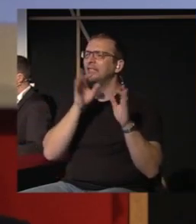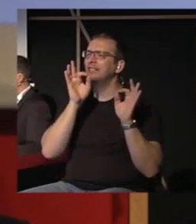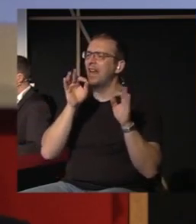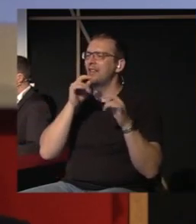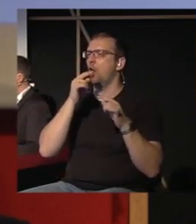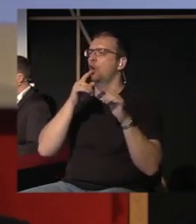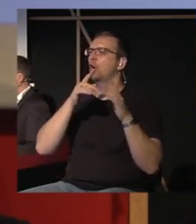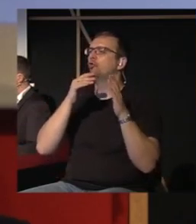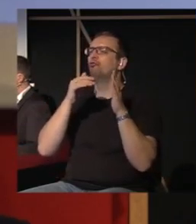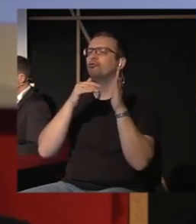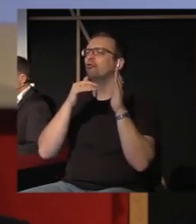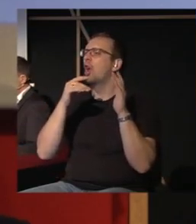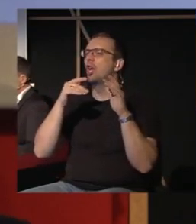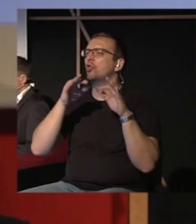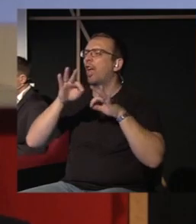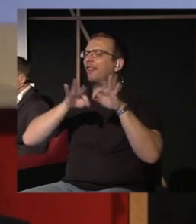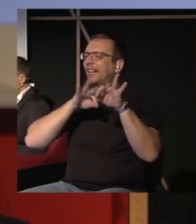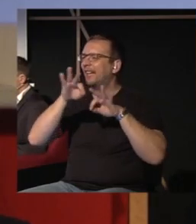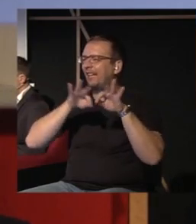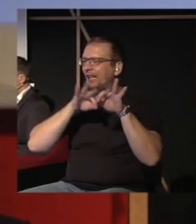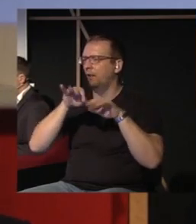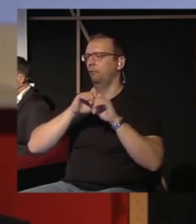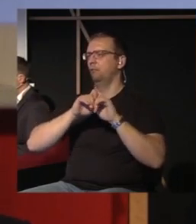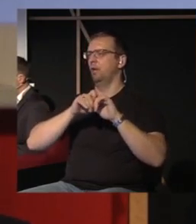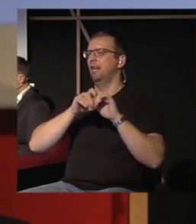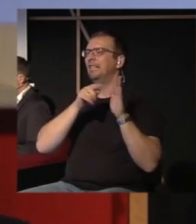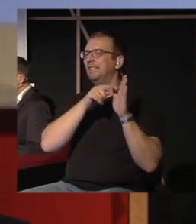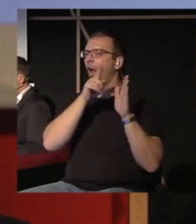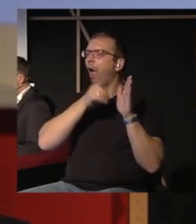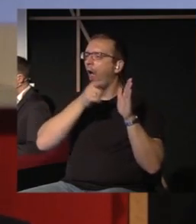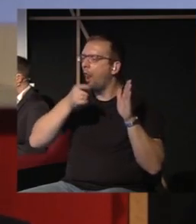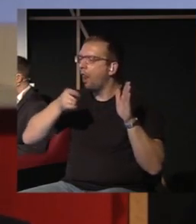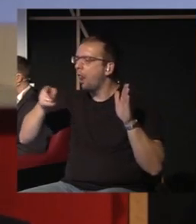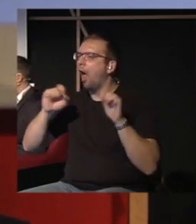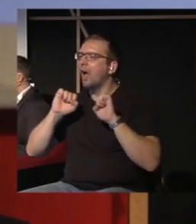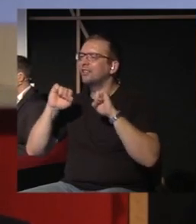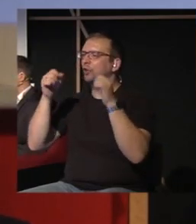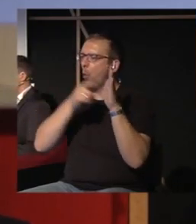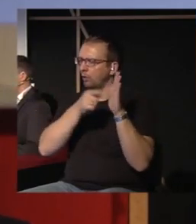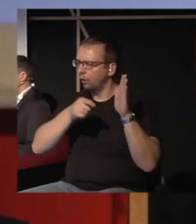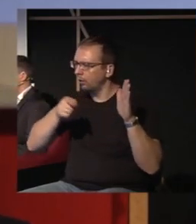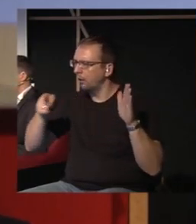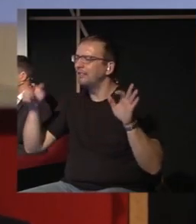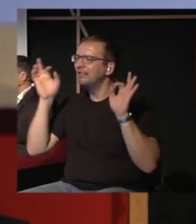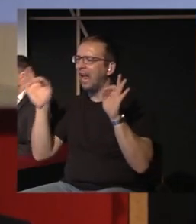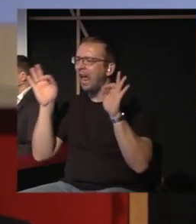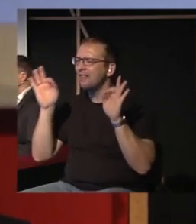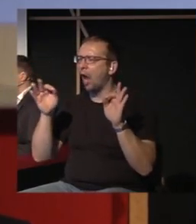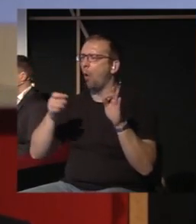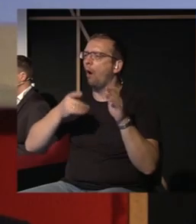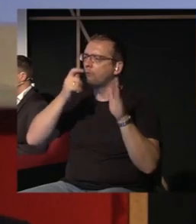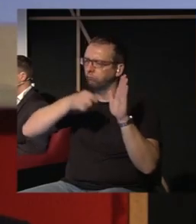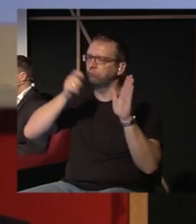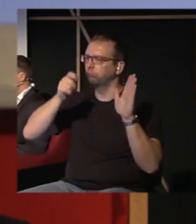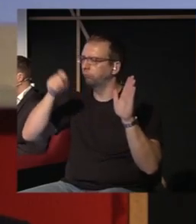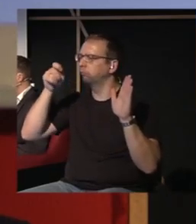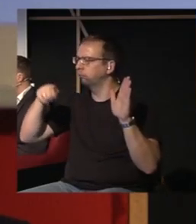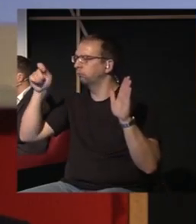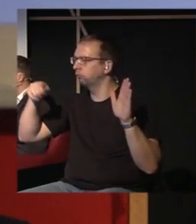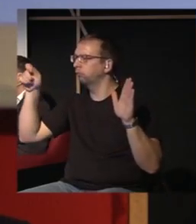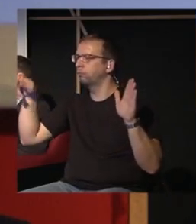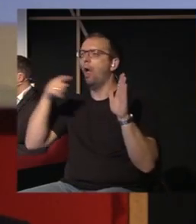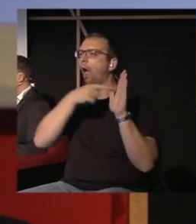que queremos hacer para dicha temporada. Luego lo presentamos al resto de departamentos y entre todos se valora si su